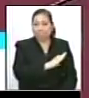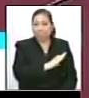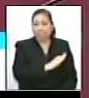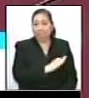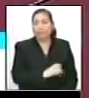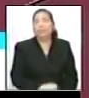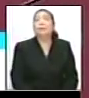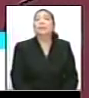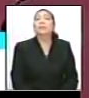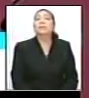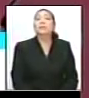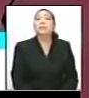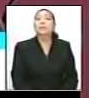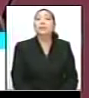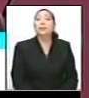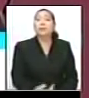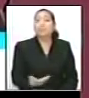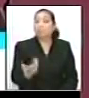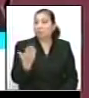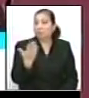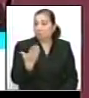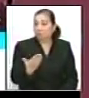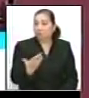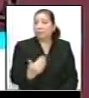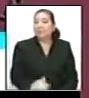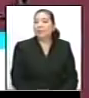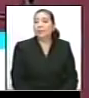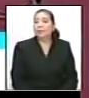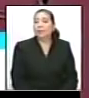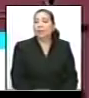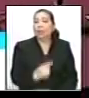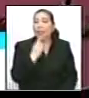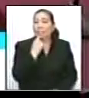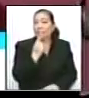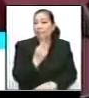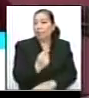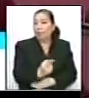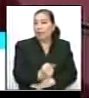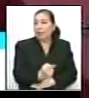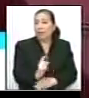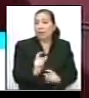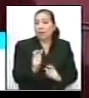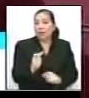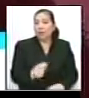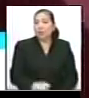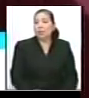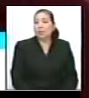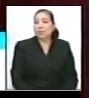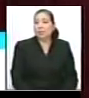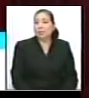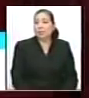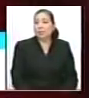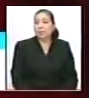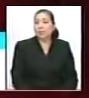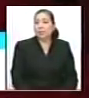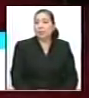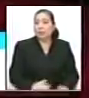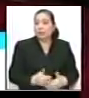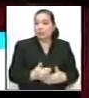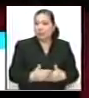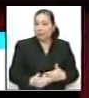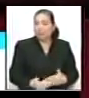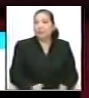que dicho sea de paso, también ya viene siendo denunciado, creo yo, por la congresista, por haberse